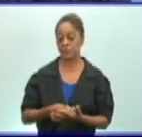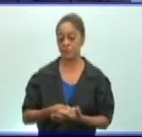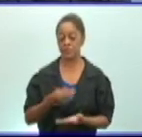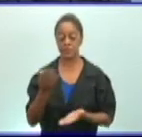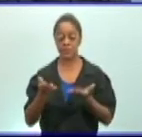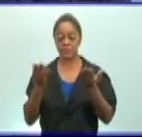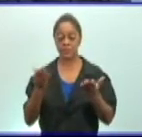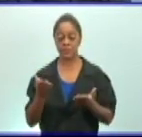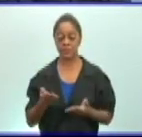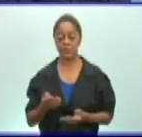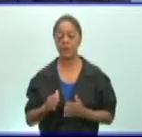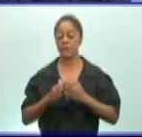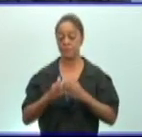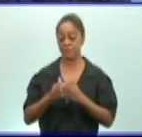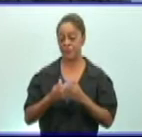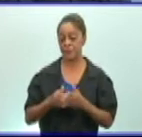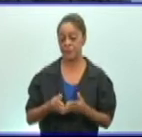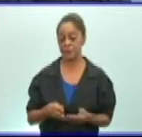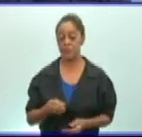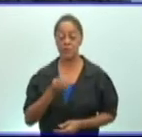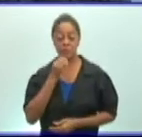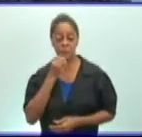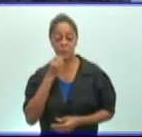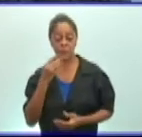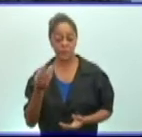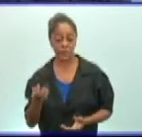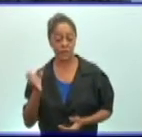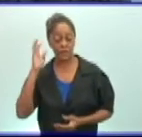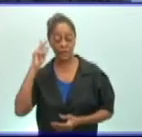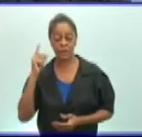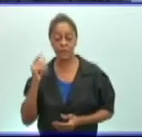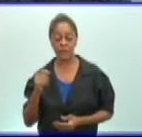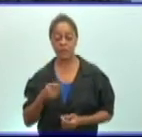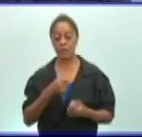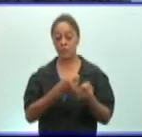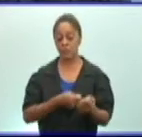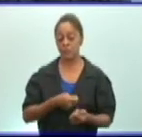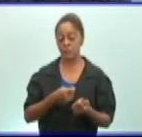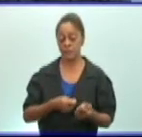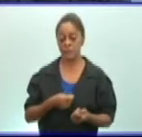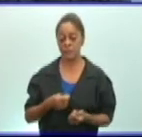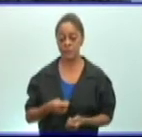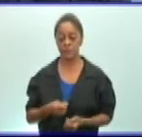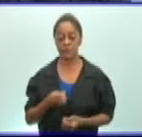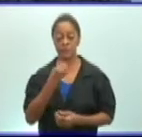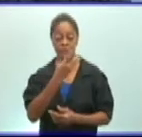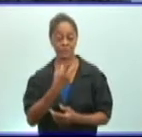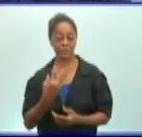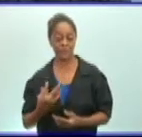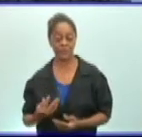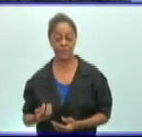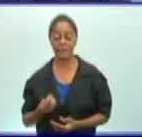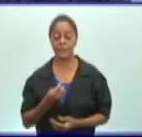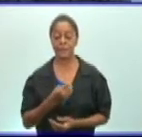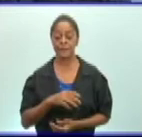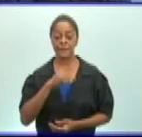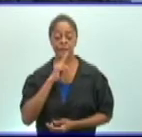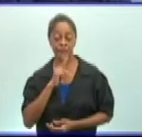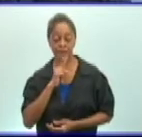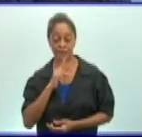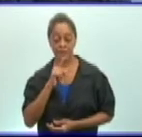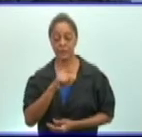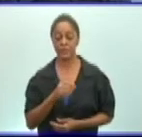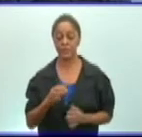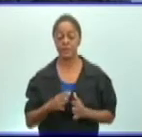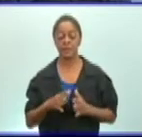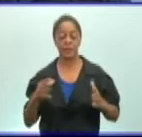va a ser un comercio marítimo. ¿Podrá desarrollarse en Grecia una agricultura de aluvión fluvial? Esta agricultura que proviene de las